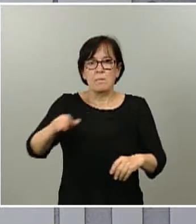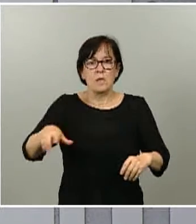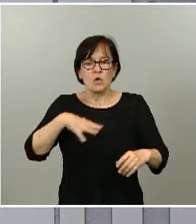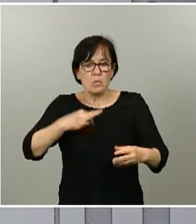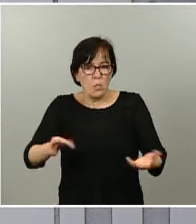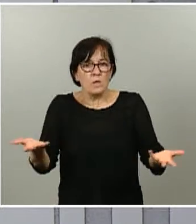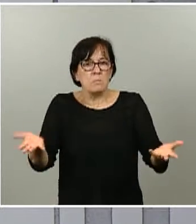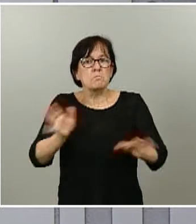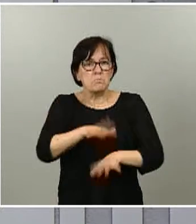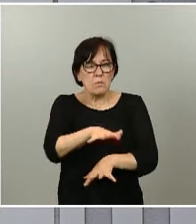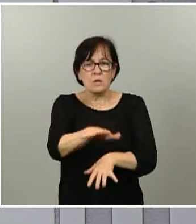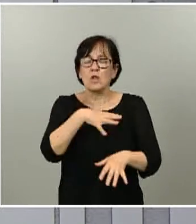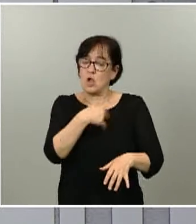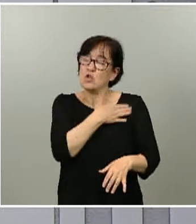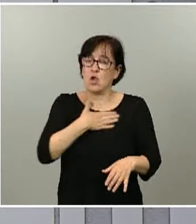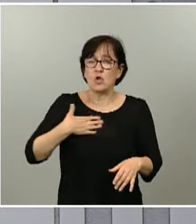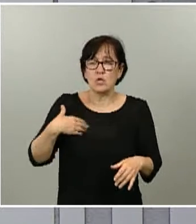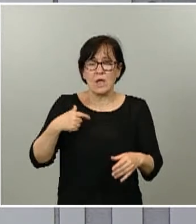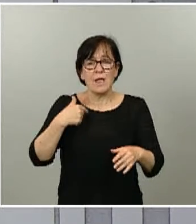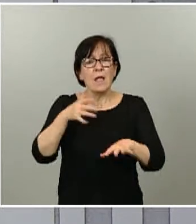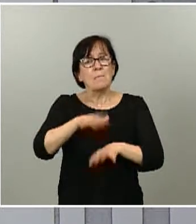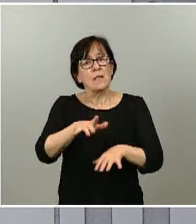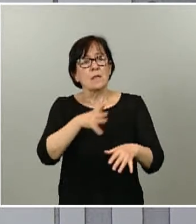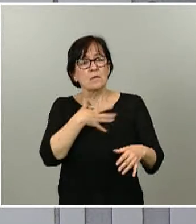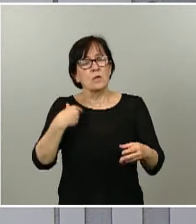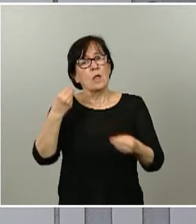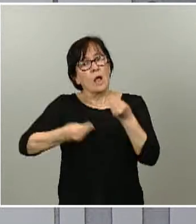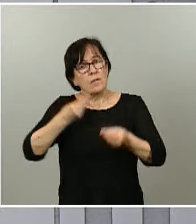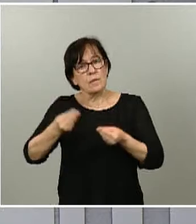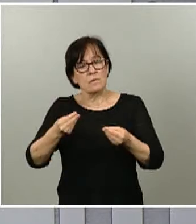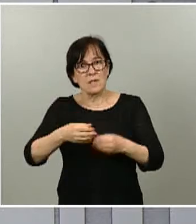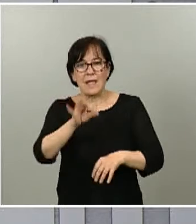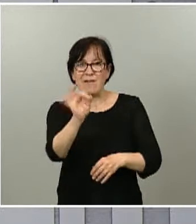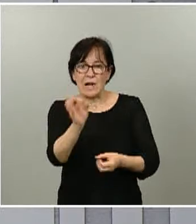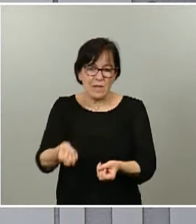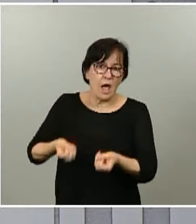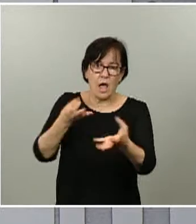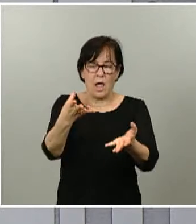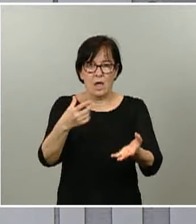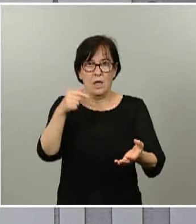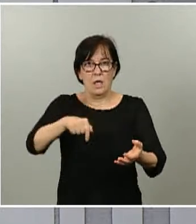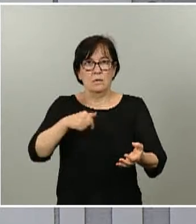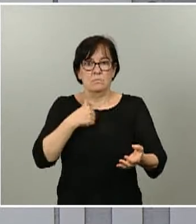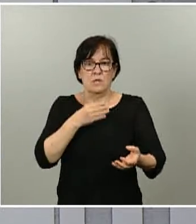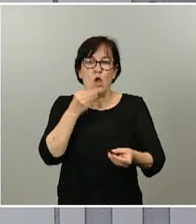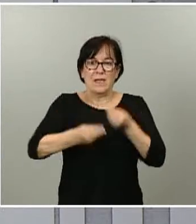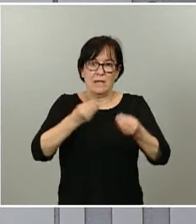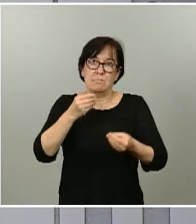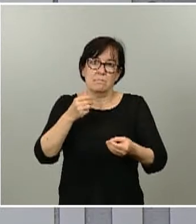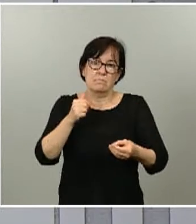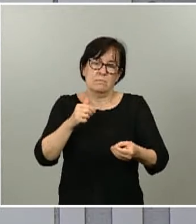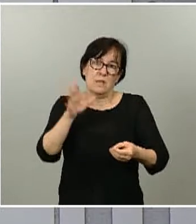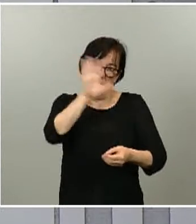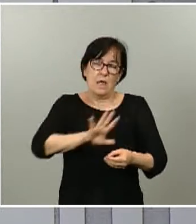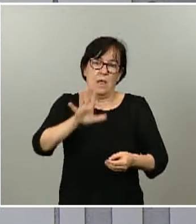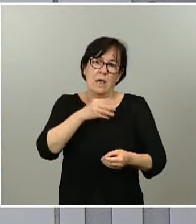Eso sí, nos gustaría que se manifestaran trasladando la verdad de lo que ocurre en nuestro territorio, de lo que ocurre en España, porque